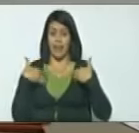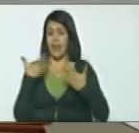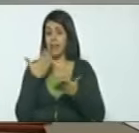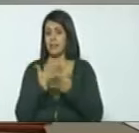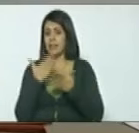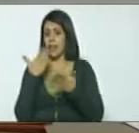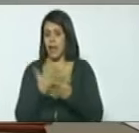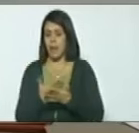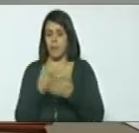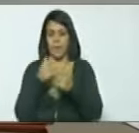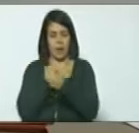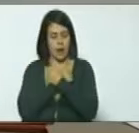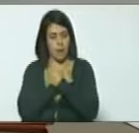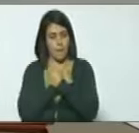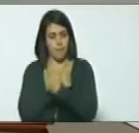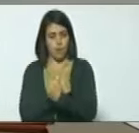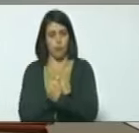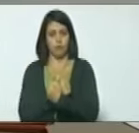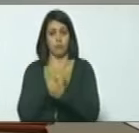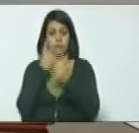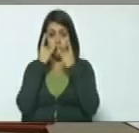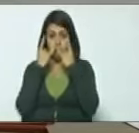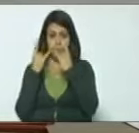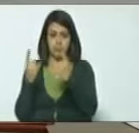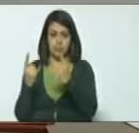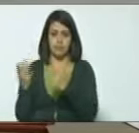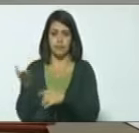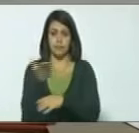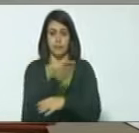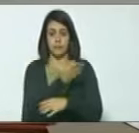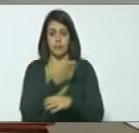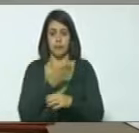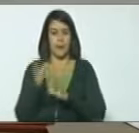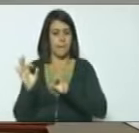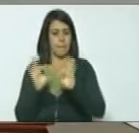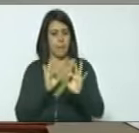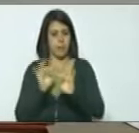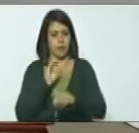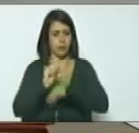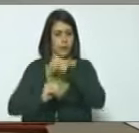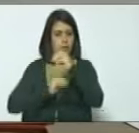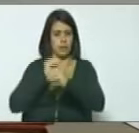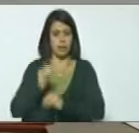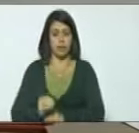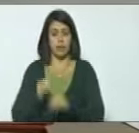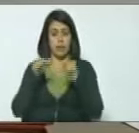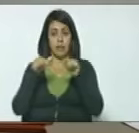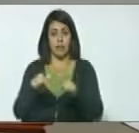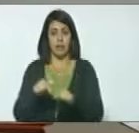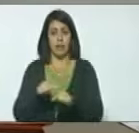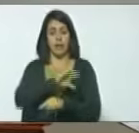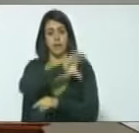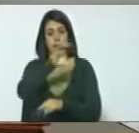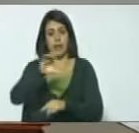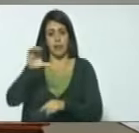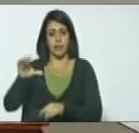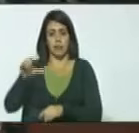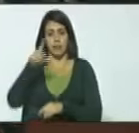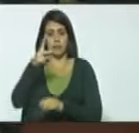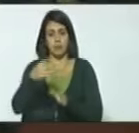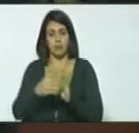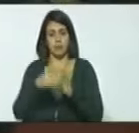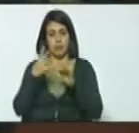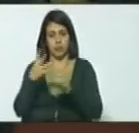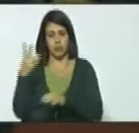con profundo amor y admiración a la hazaña que ustedes libraron en la Serie del Caribe